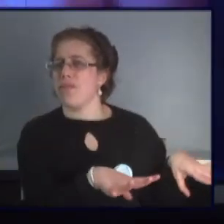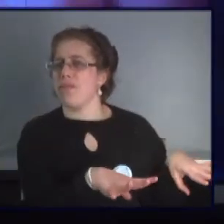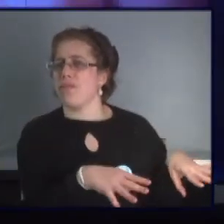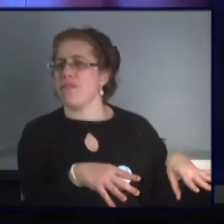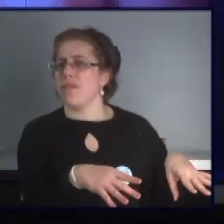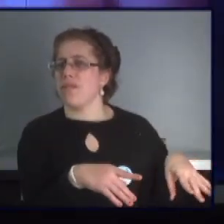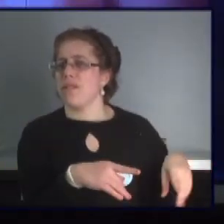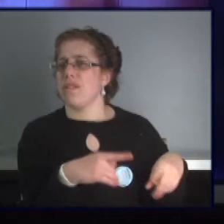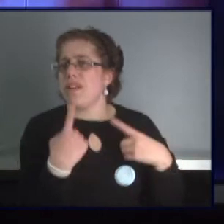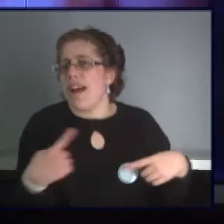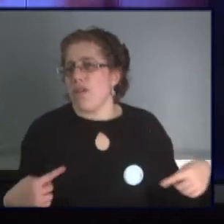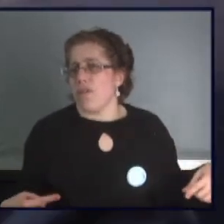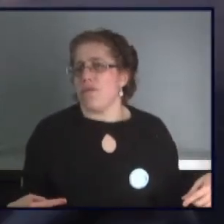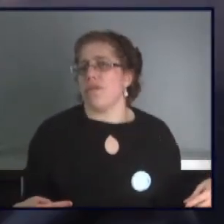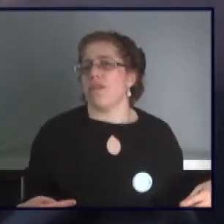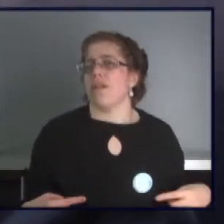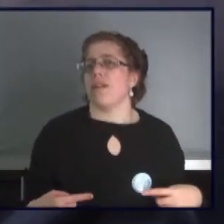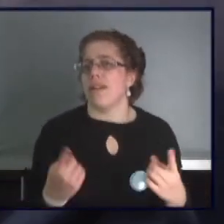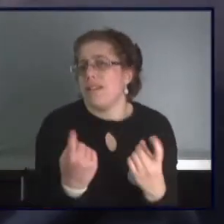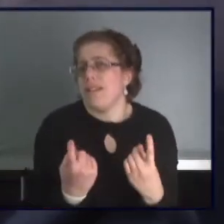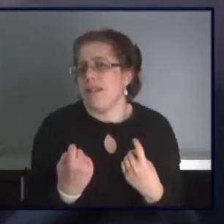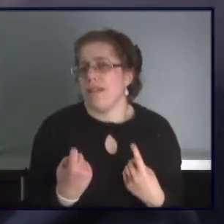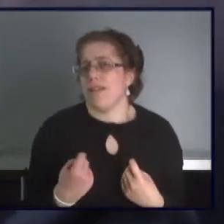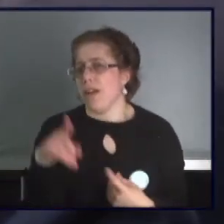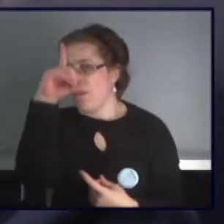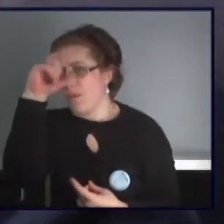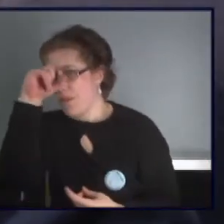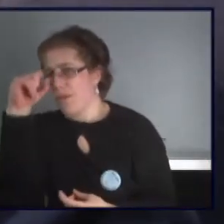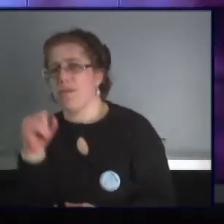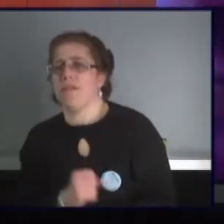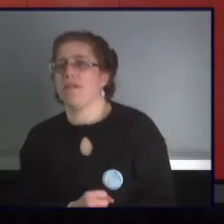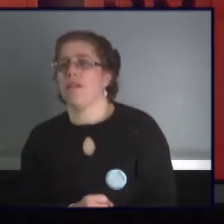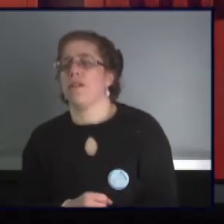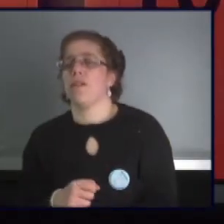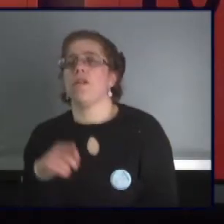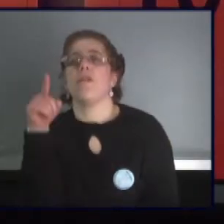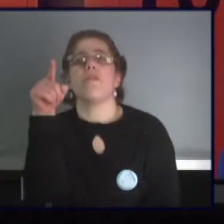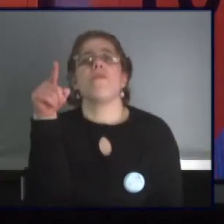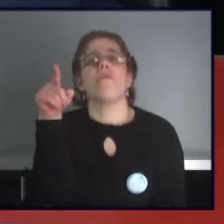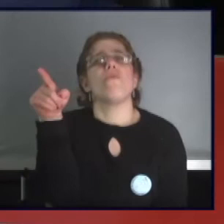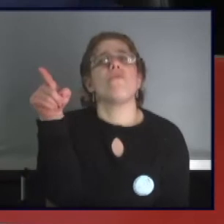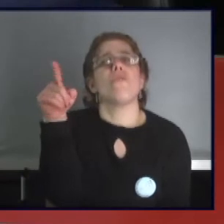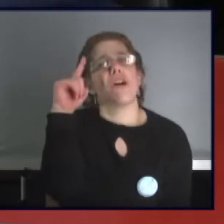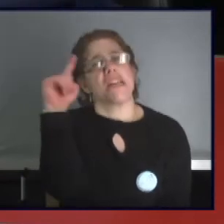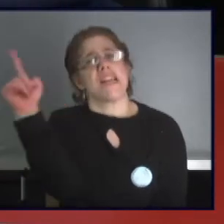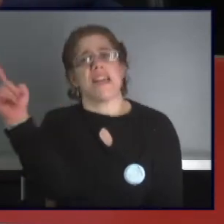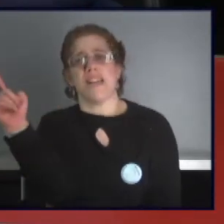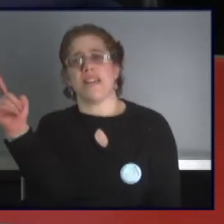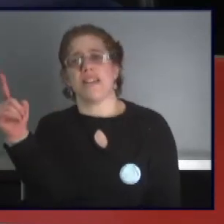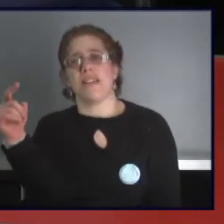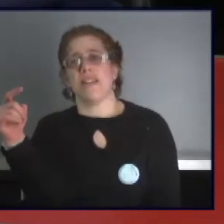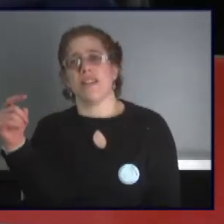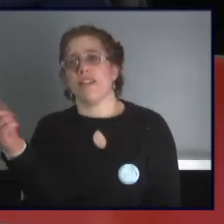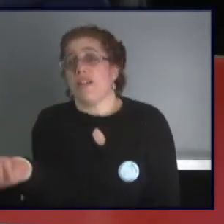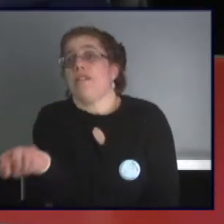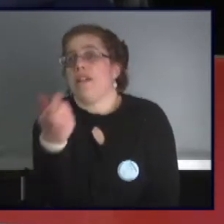una municipalidad o incluso a veces una provincia cree que lohan no podría hacerse cargo de ese